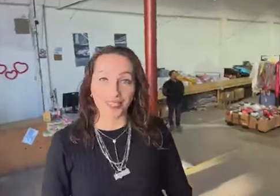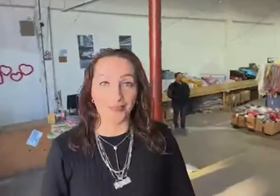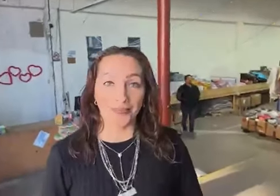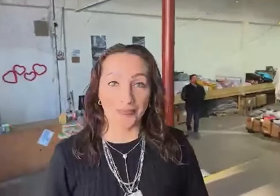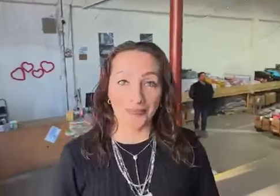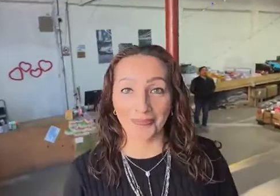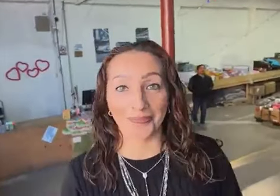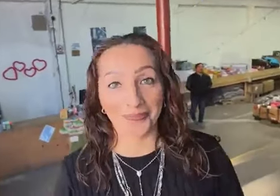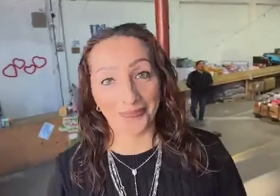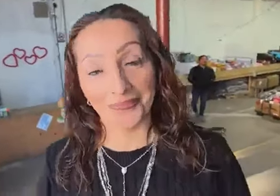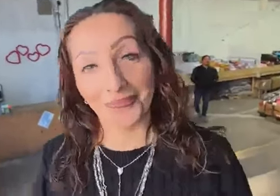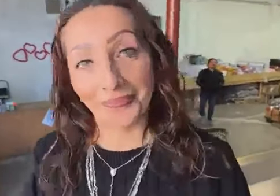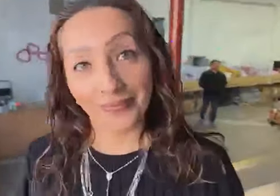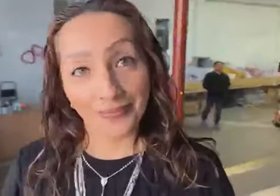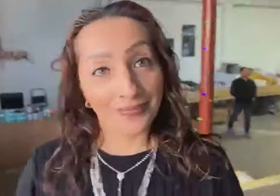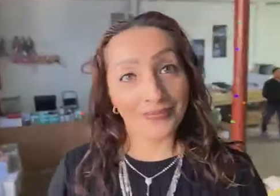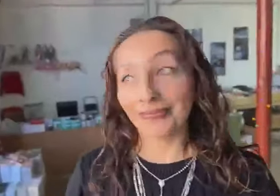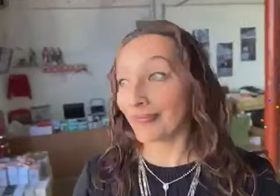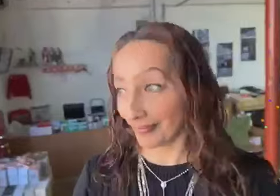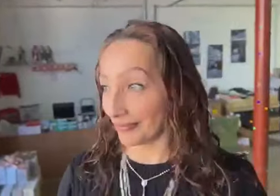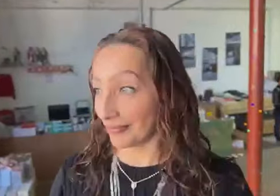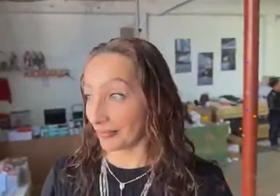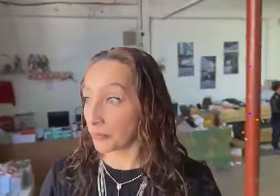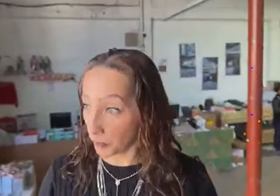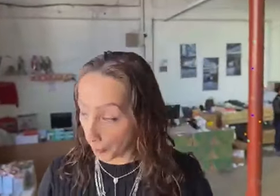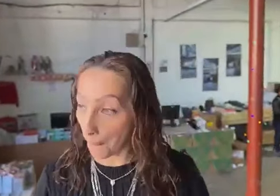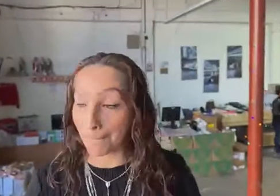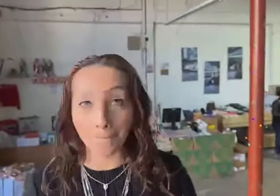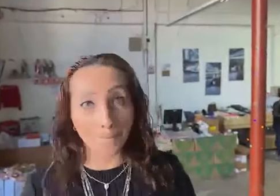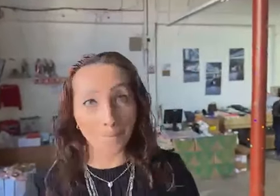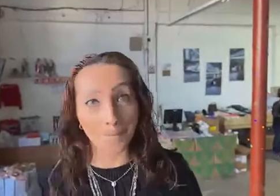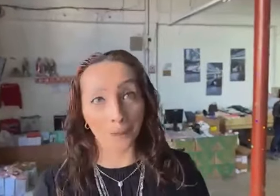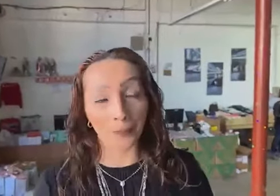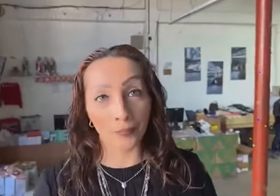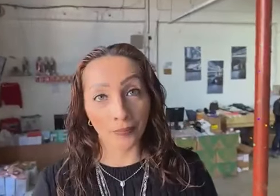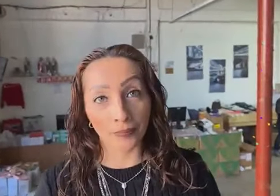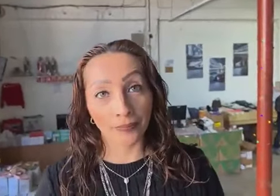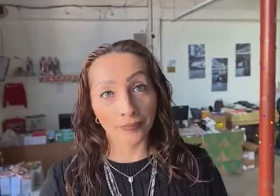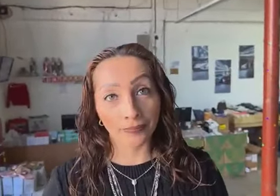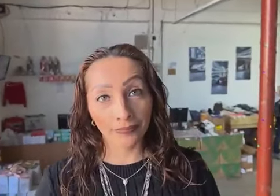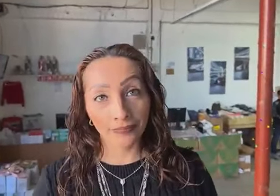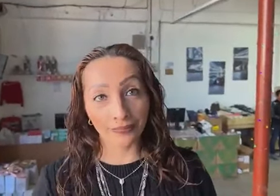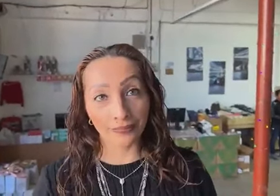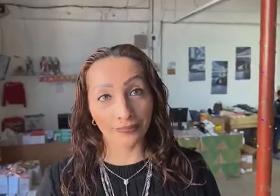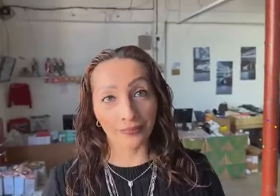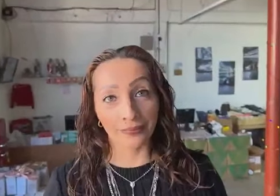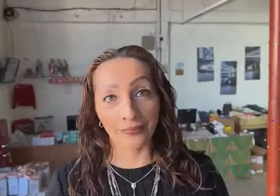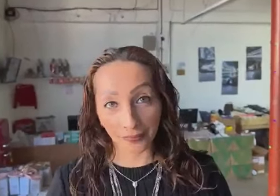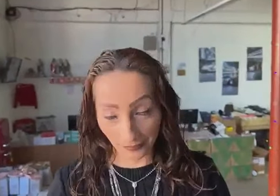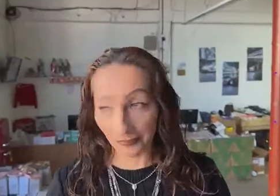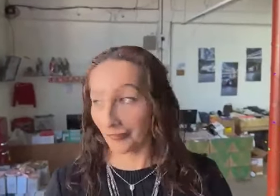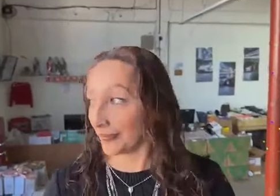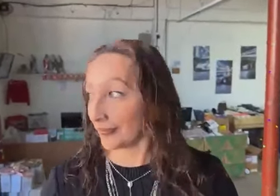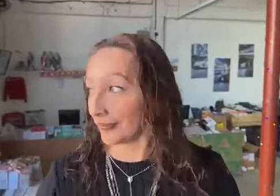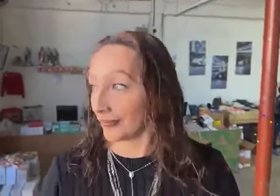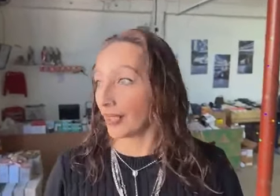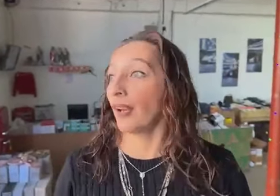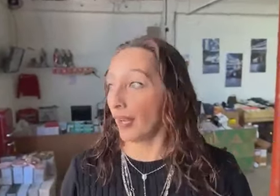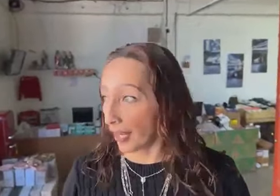Oye, Astrid, de verdad, yo no daba con el lugar, me paré en la esquina. Es un almacén, y ya vi que decía aquí Discount